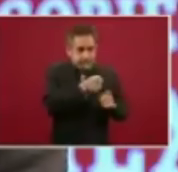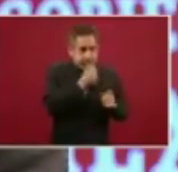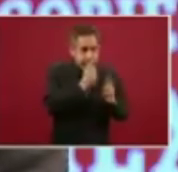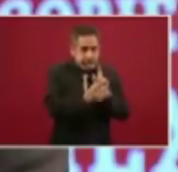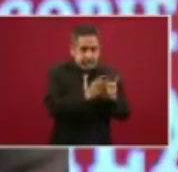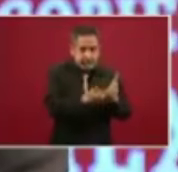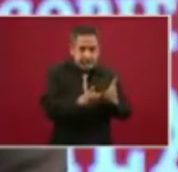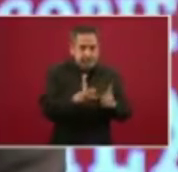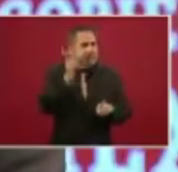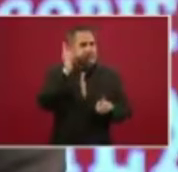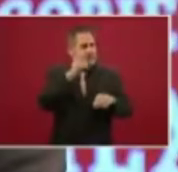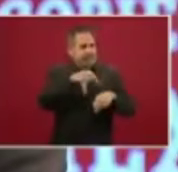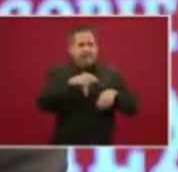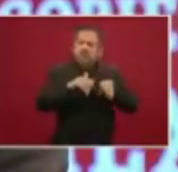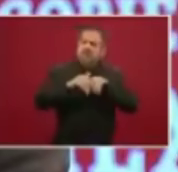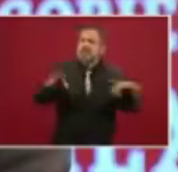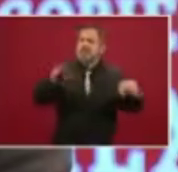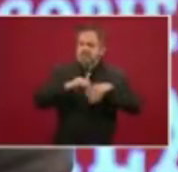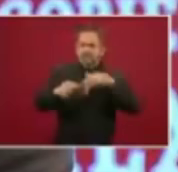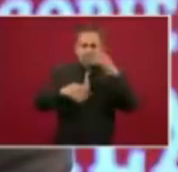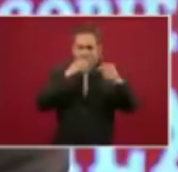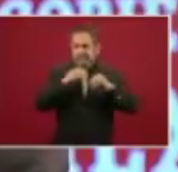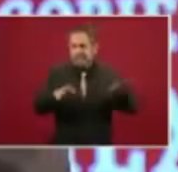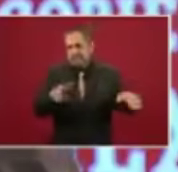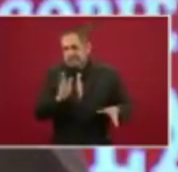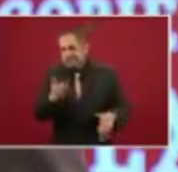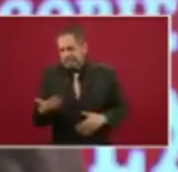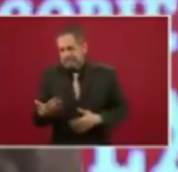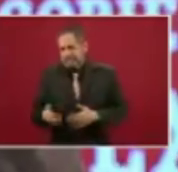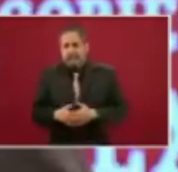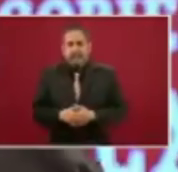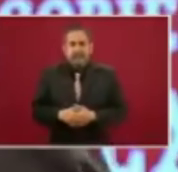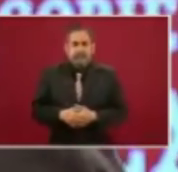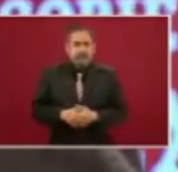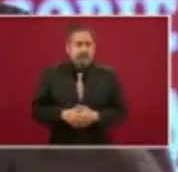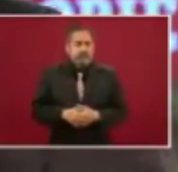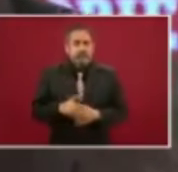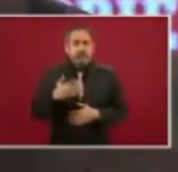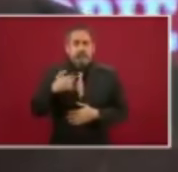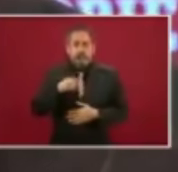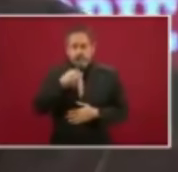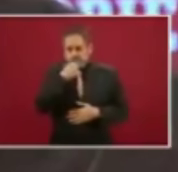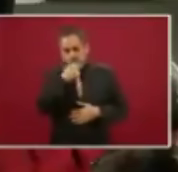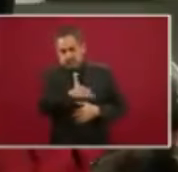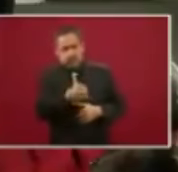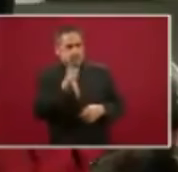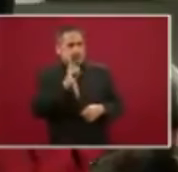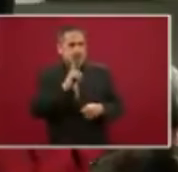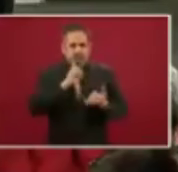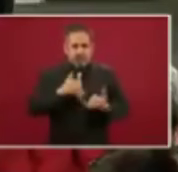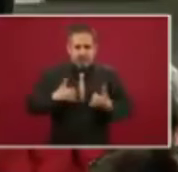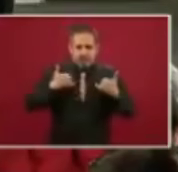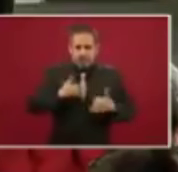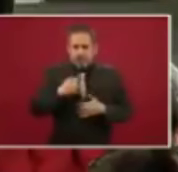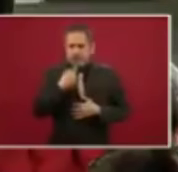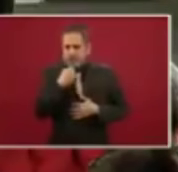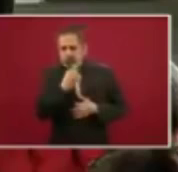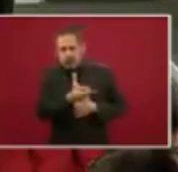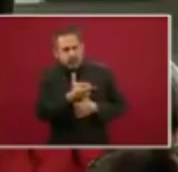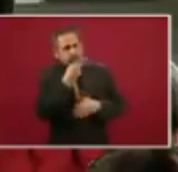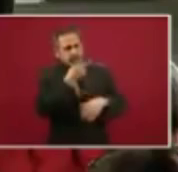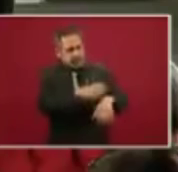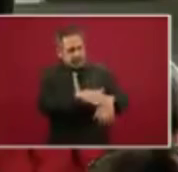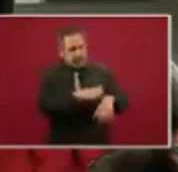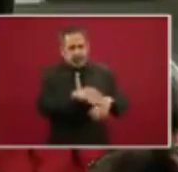se difunda más. ¿Qué cosa le comentaría yo a esta joven y a quienes